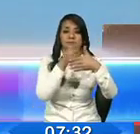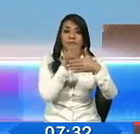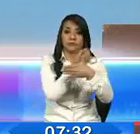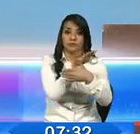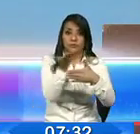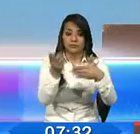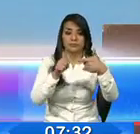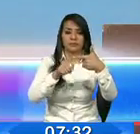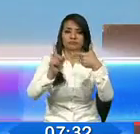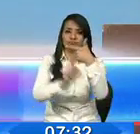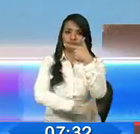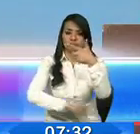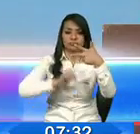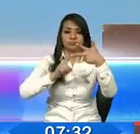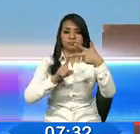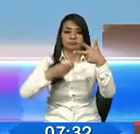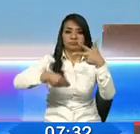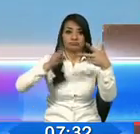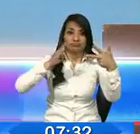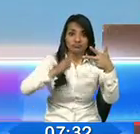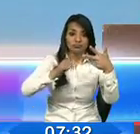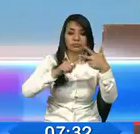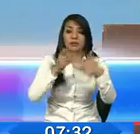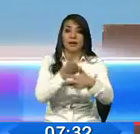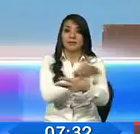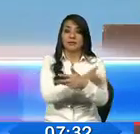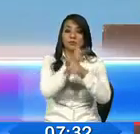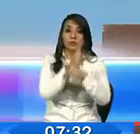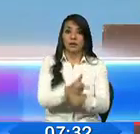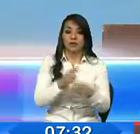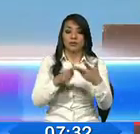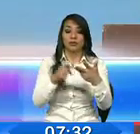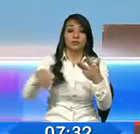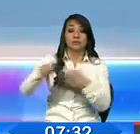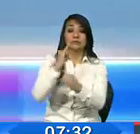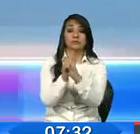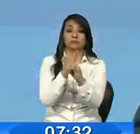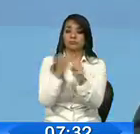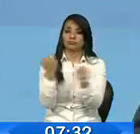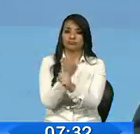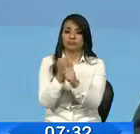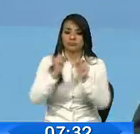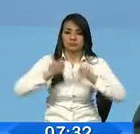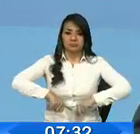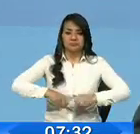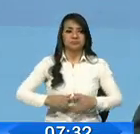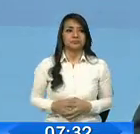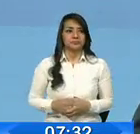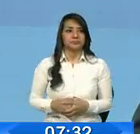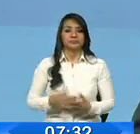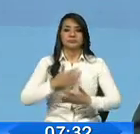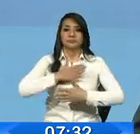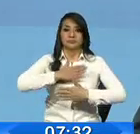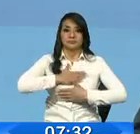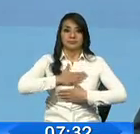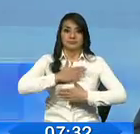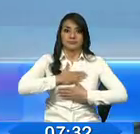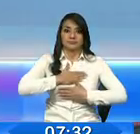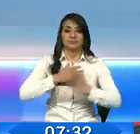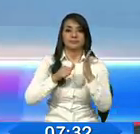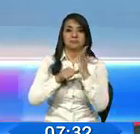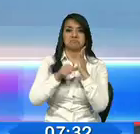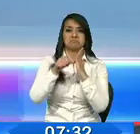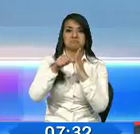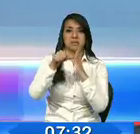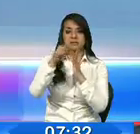información, sanción, restitución, prevención y trabajo interinstitucional. Y tengan el compromiso absoluto de quienes